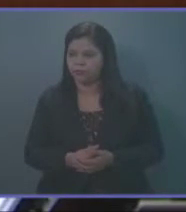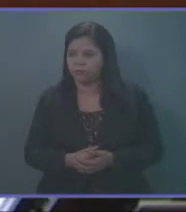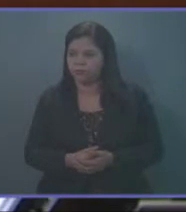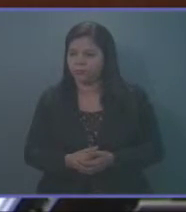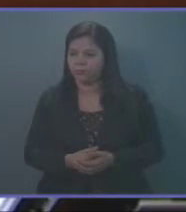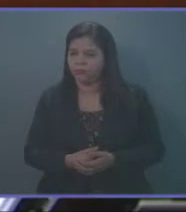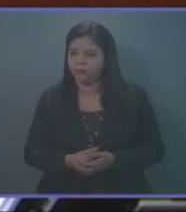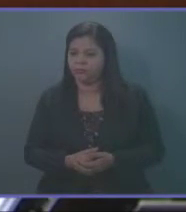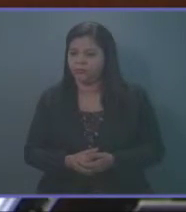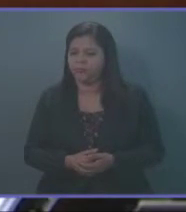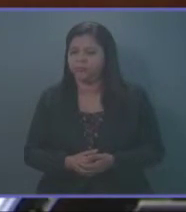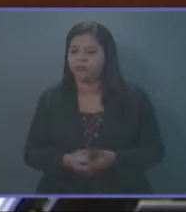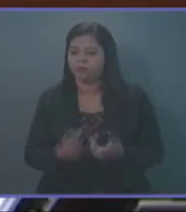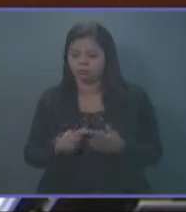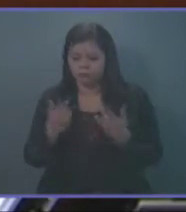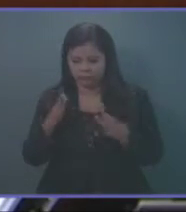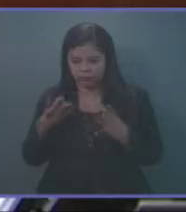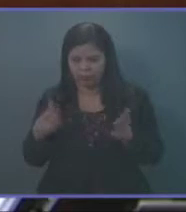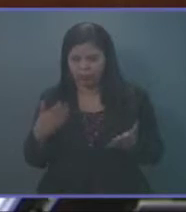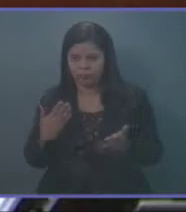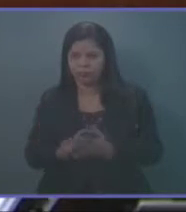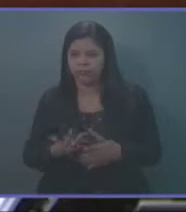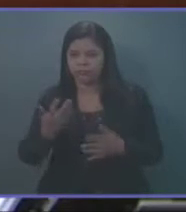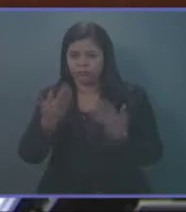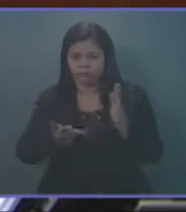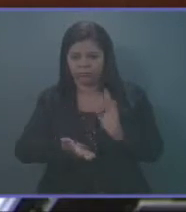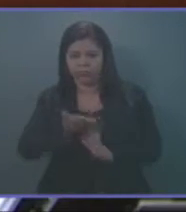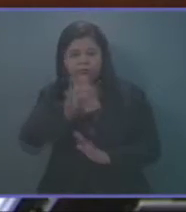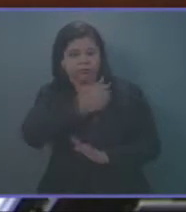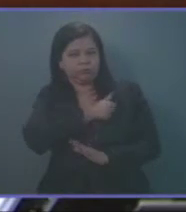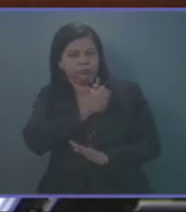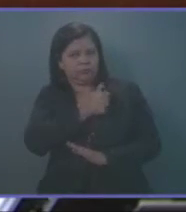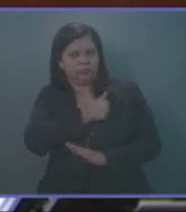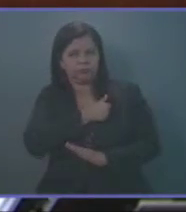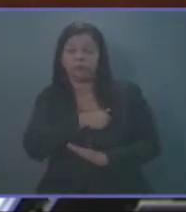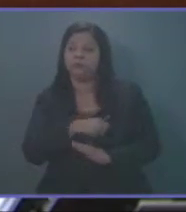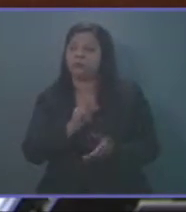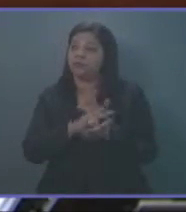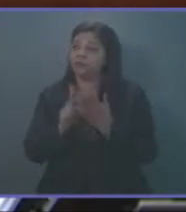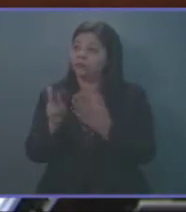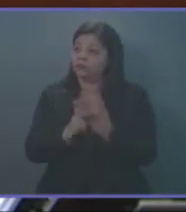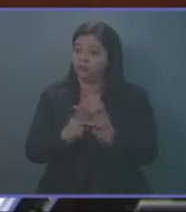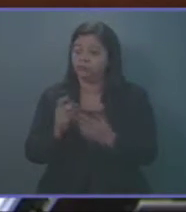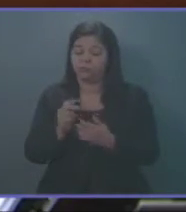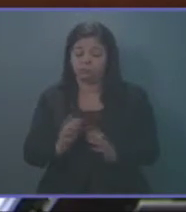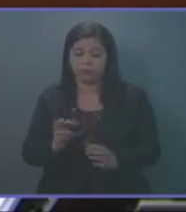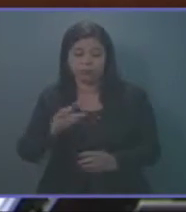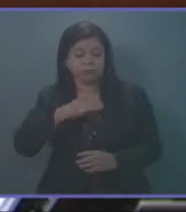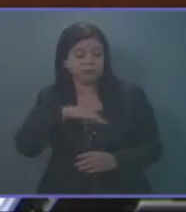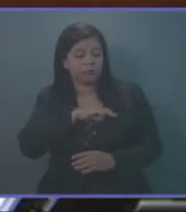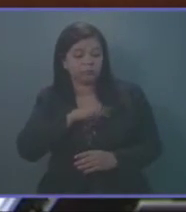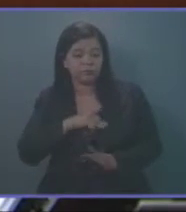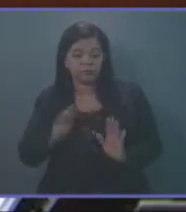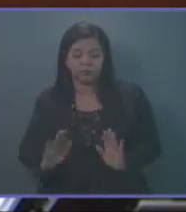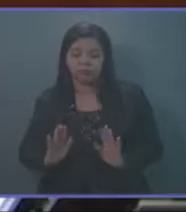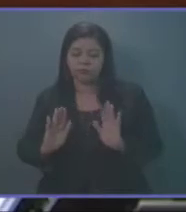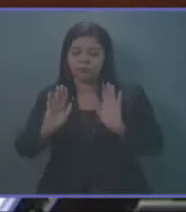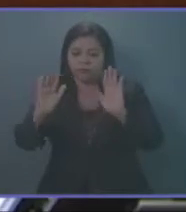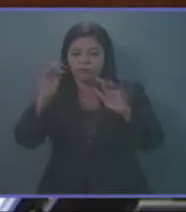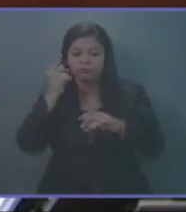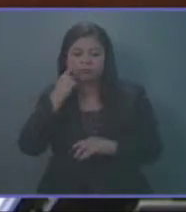pedro también fue el responsable del programa misión milagro en el departamento de san miguel